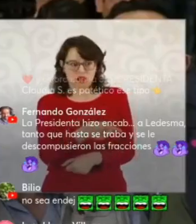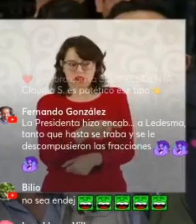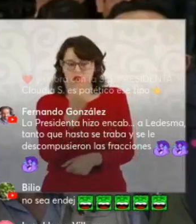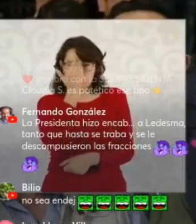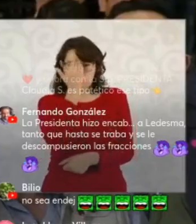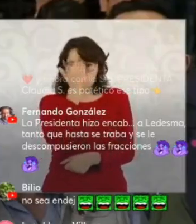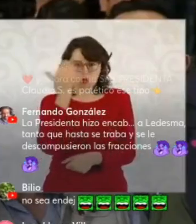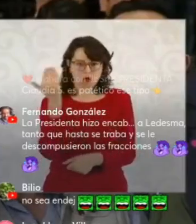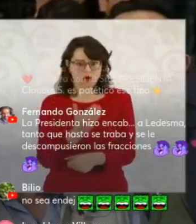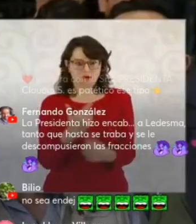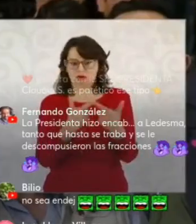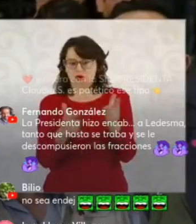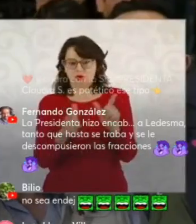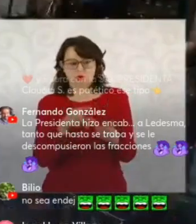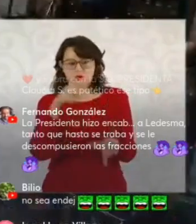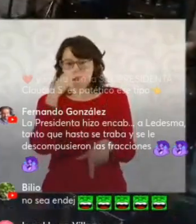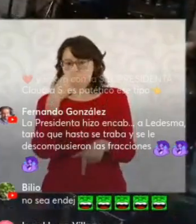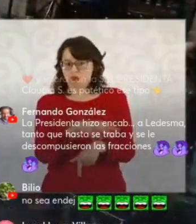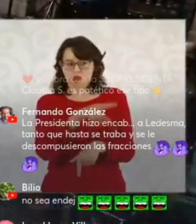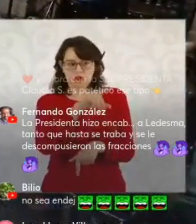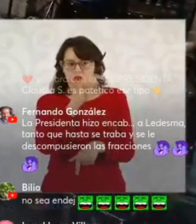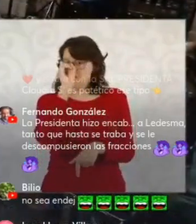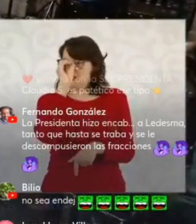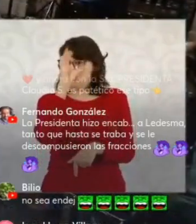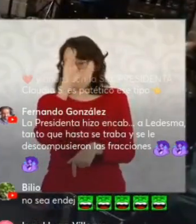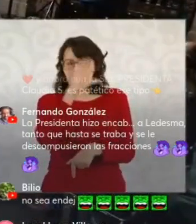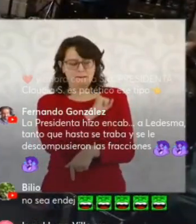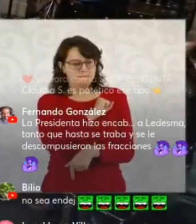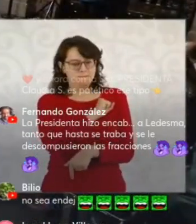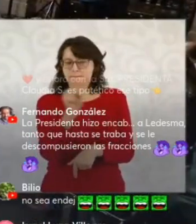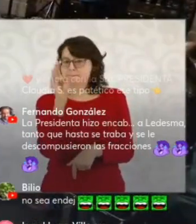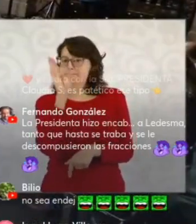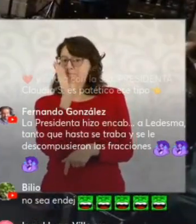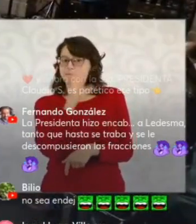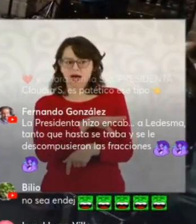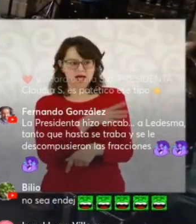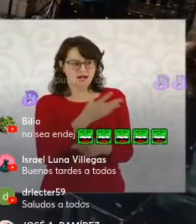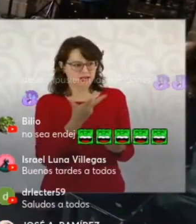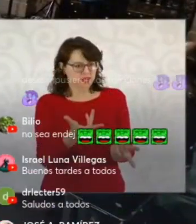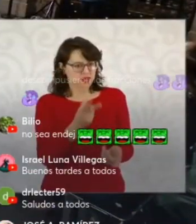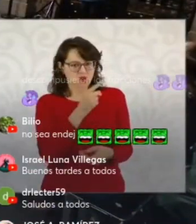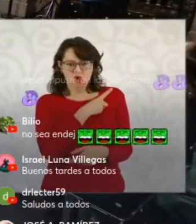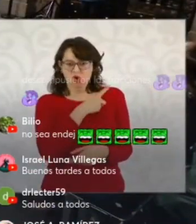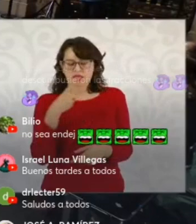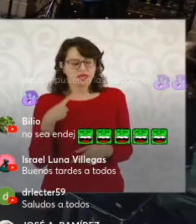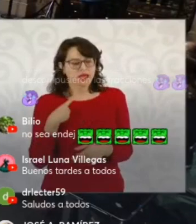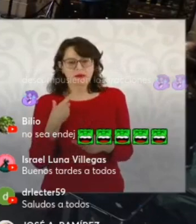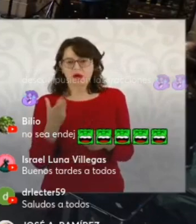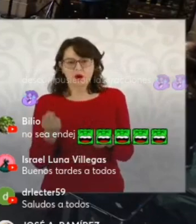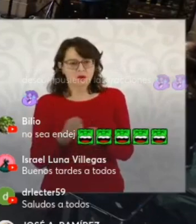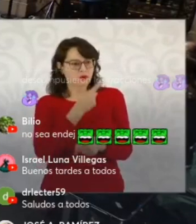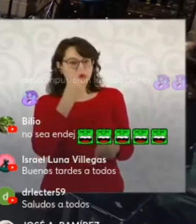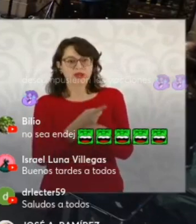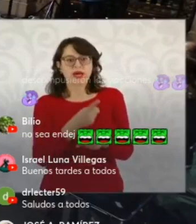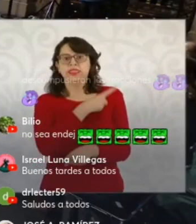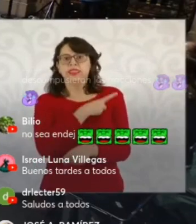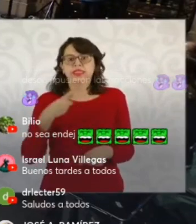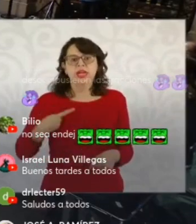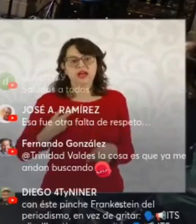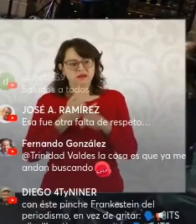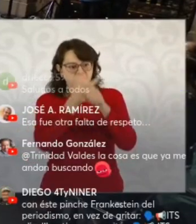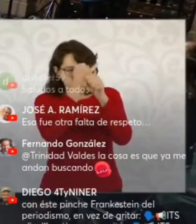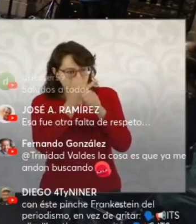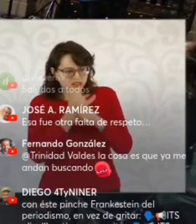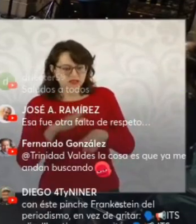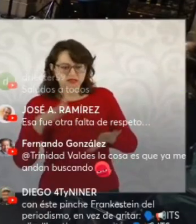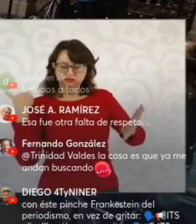ese Grupo México, con esa minera, y tendría que estársele abriendo por lo menos una investigación y una averiguación a Germán Larrea,